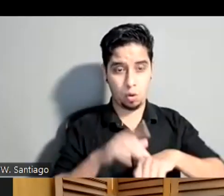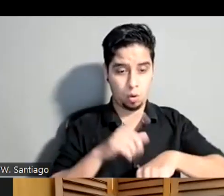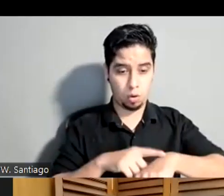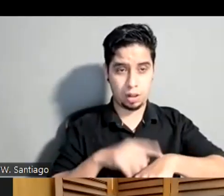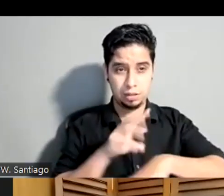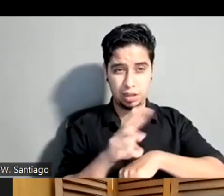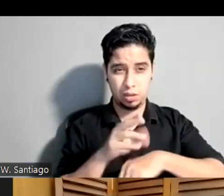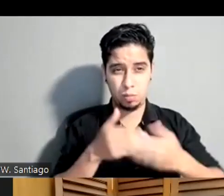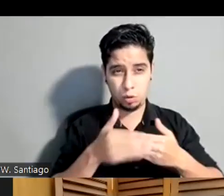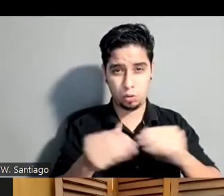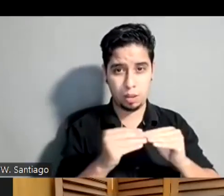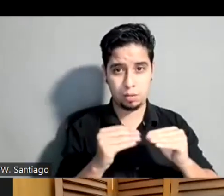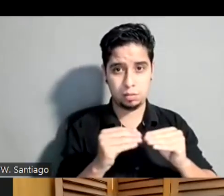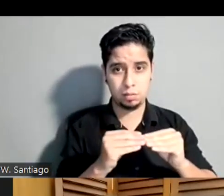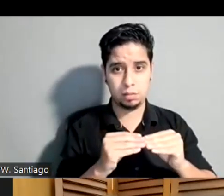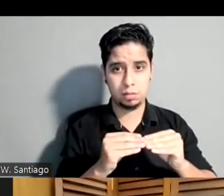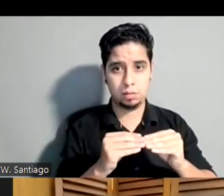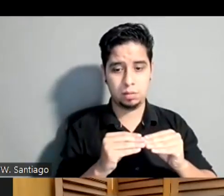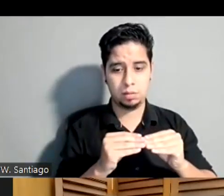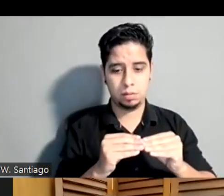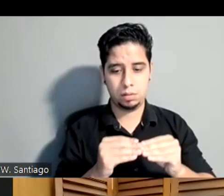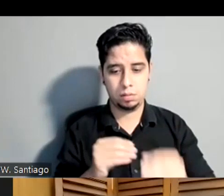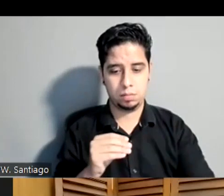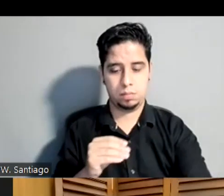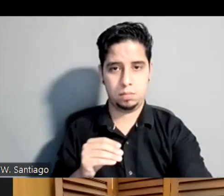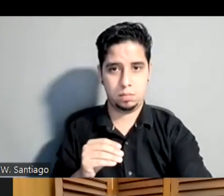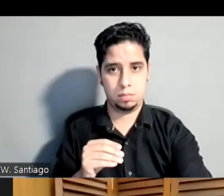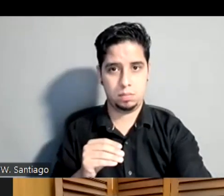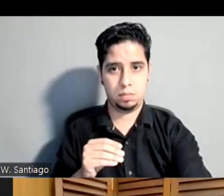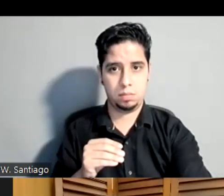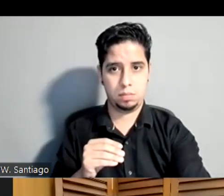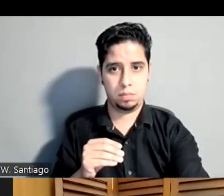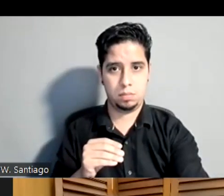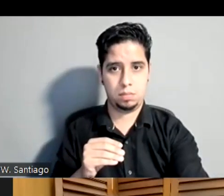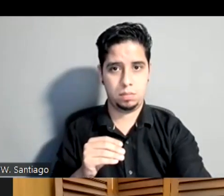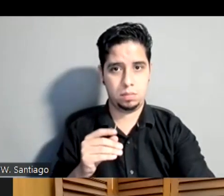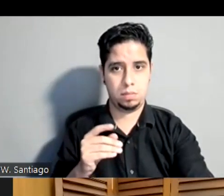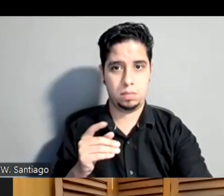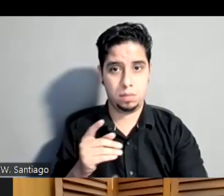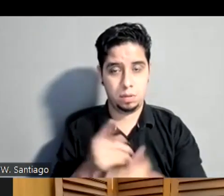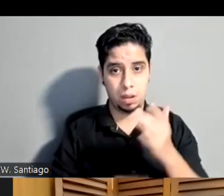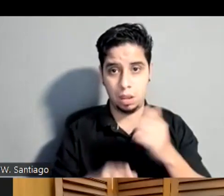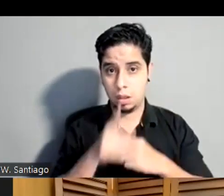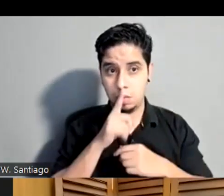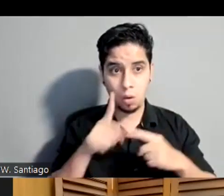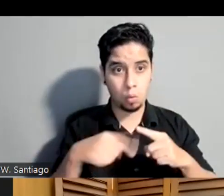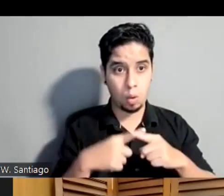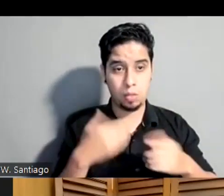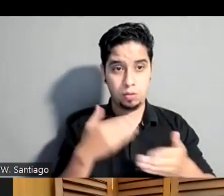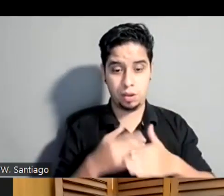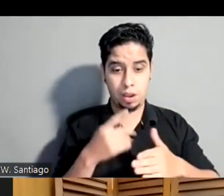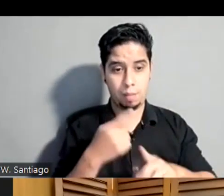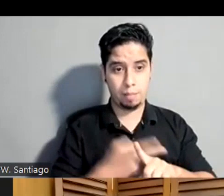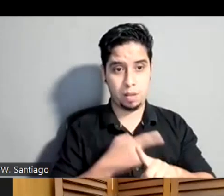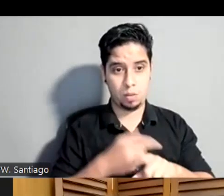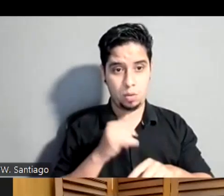6:01. Ay, en el día 4 de octubre. Y yo ya, ¿cómo es? Cuando llega el mes de octubre. Mira,